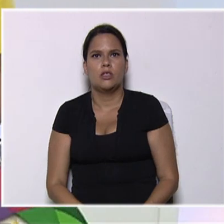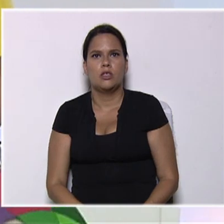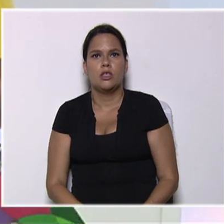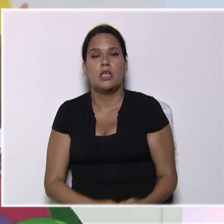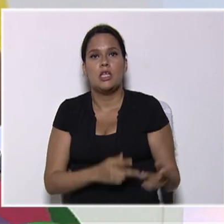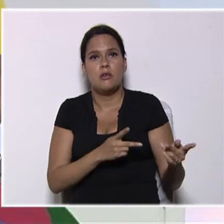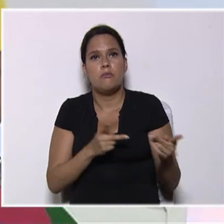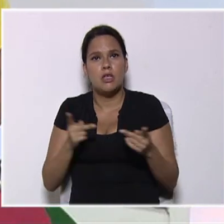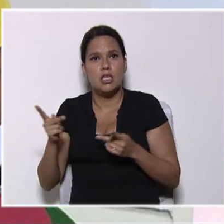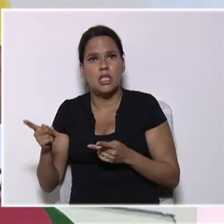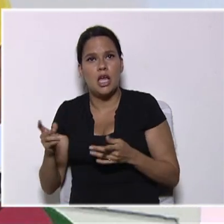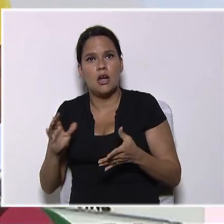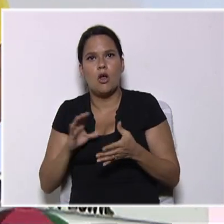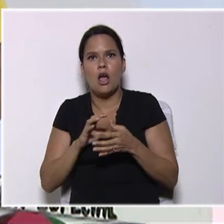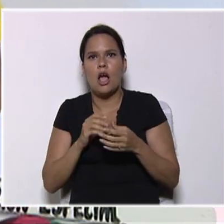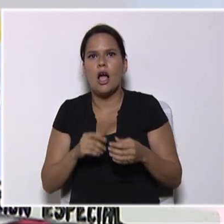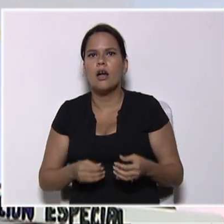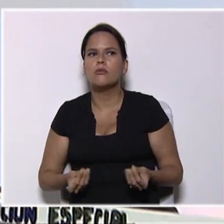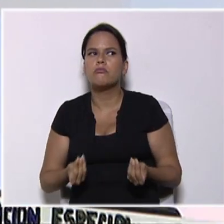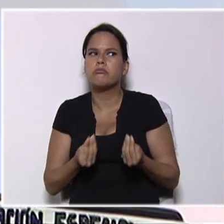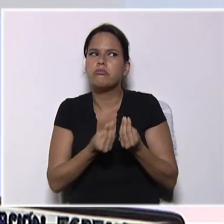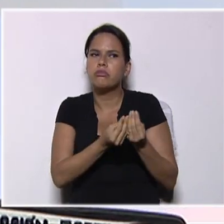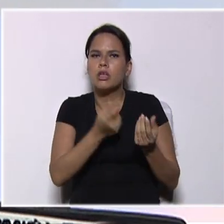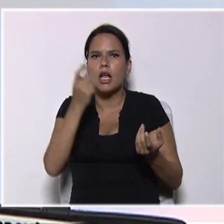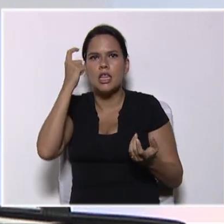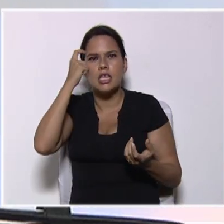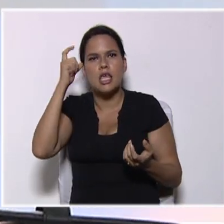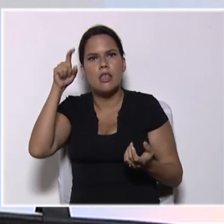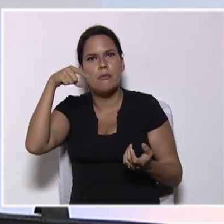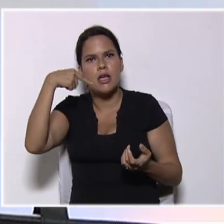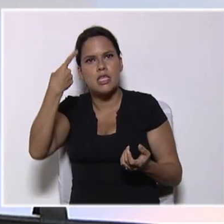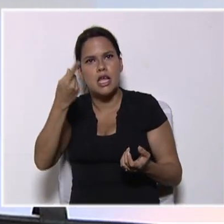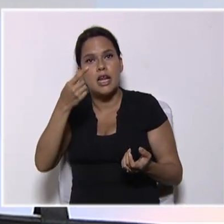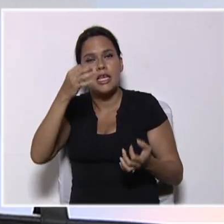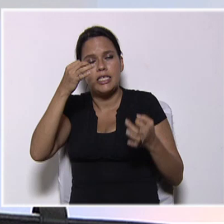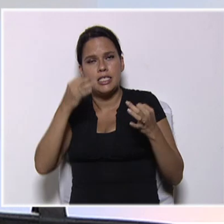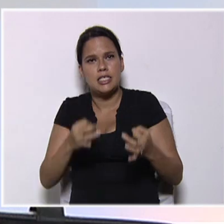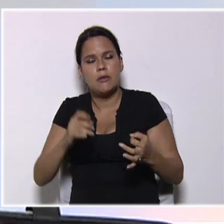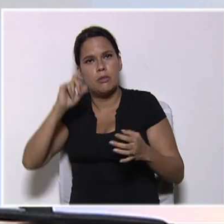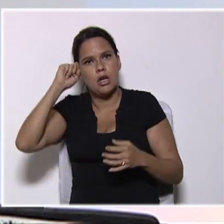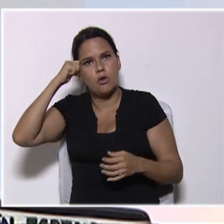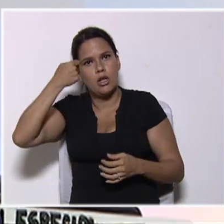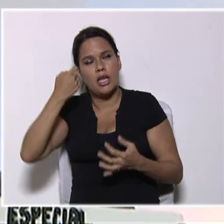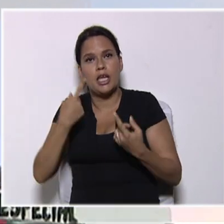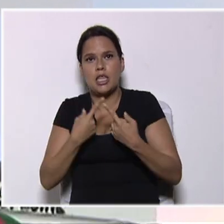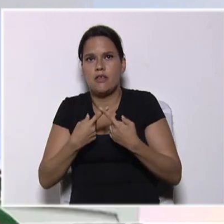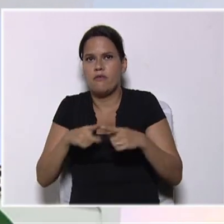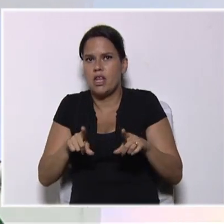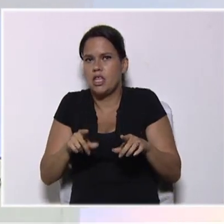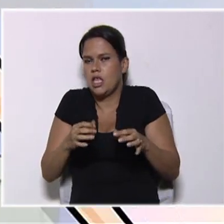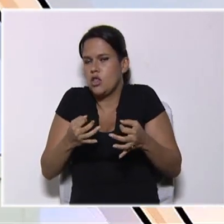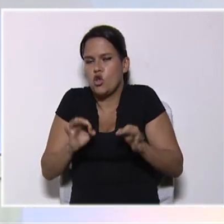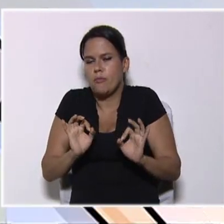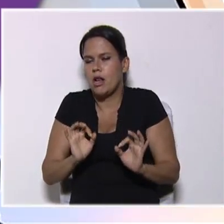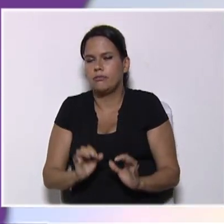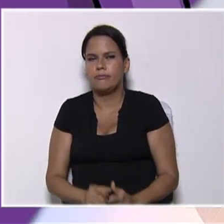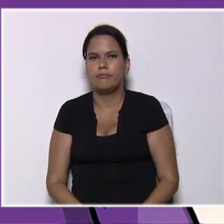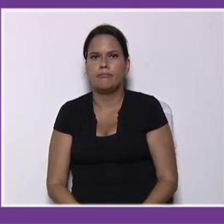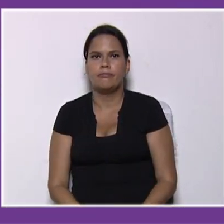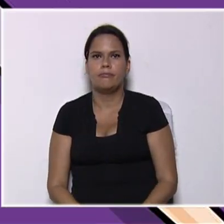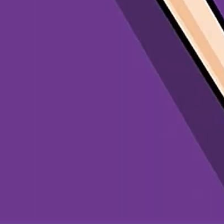antes invitarlos a acompañarnos el día de mañana y siempre recordar que ser diferente es algo común.